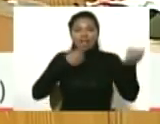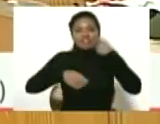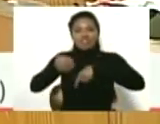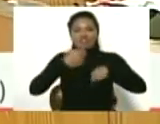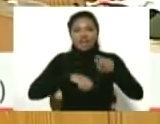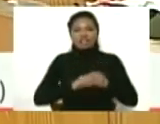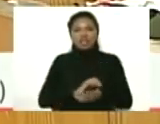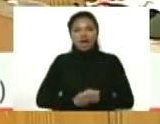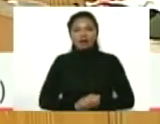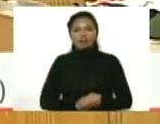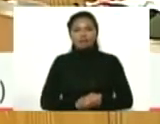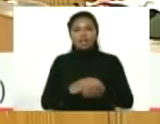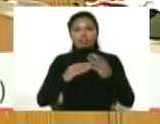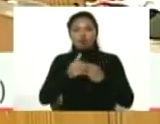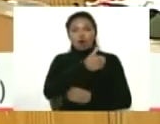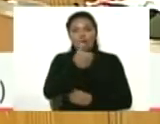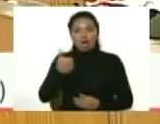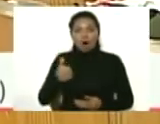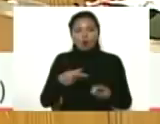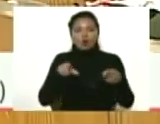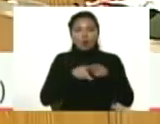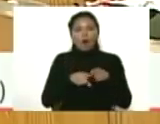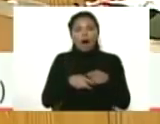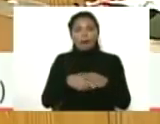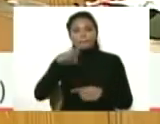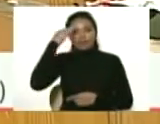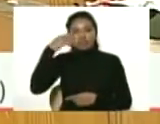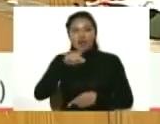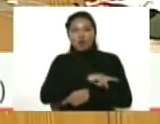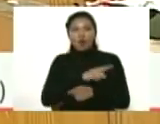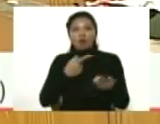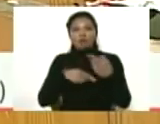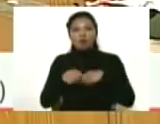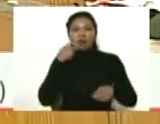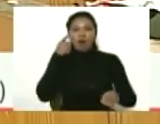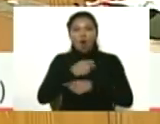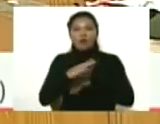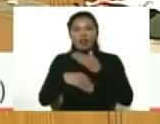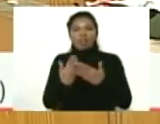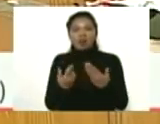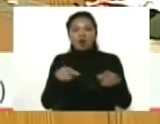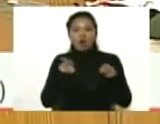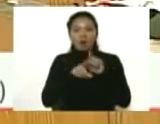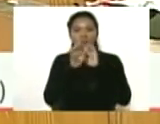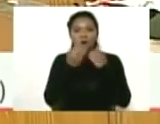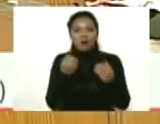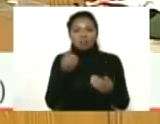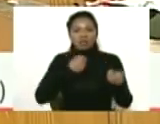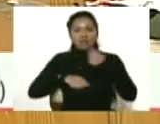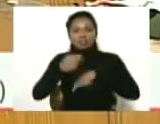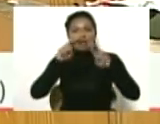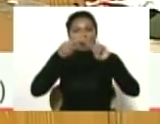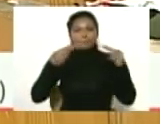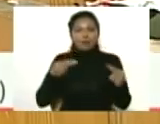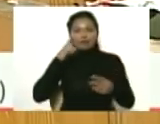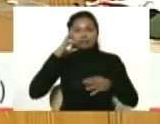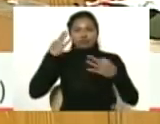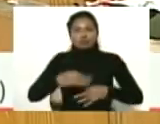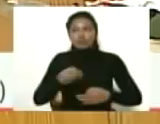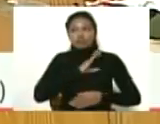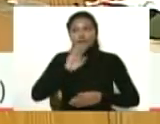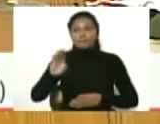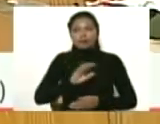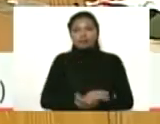A todos ustedes, milicianos y milicianas, la orden está dada defender la paz, la seguridad de la